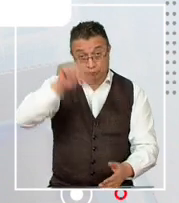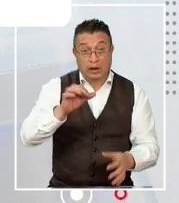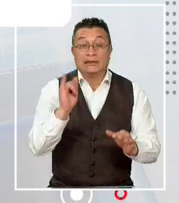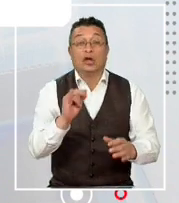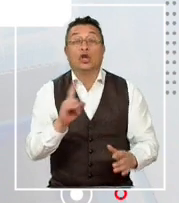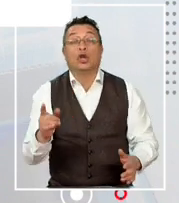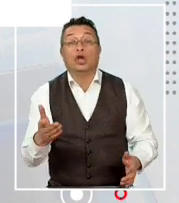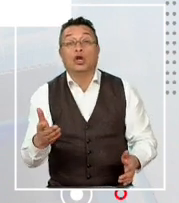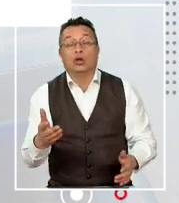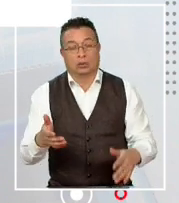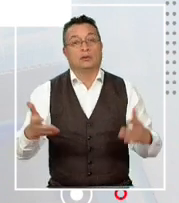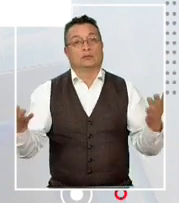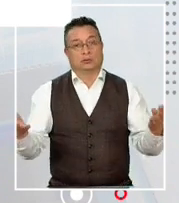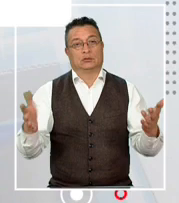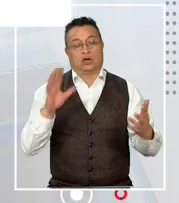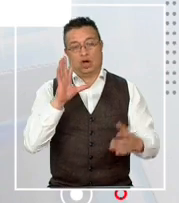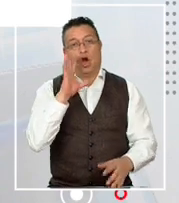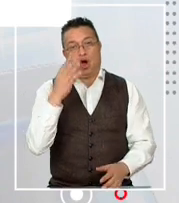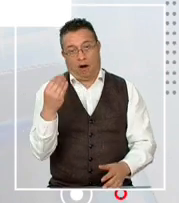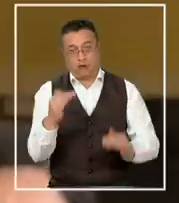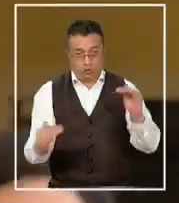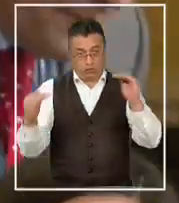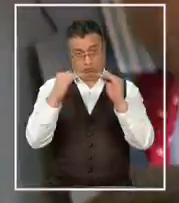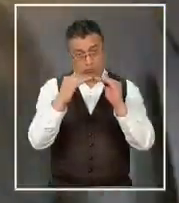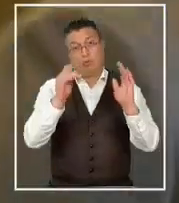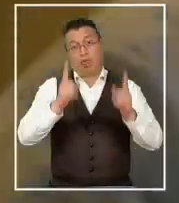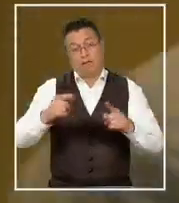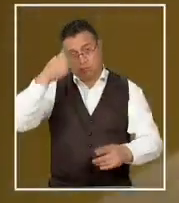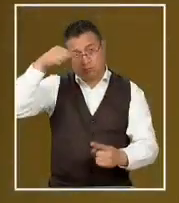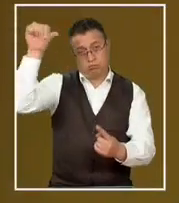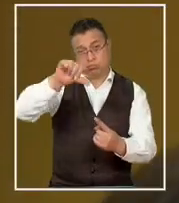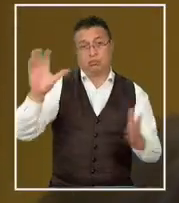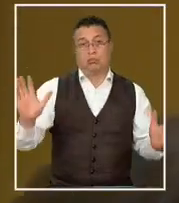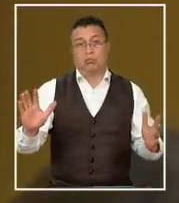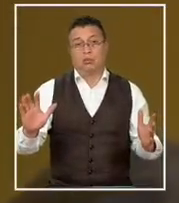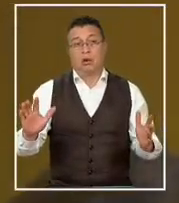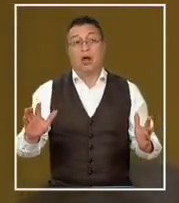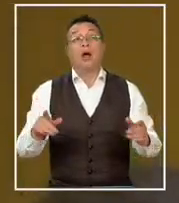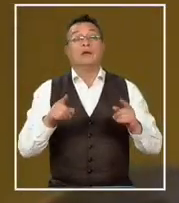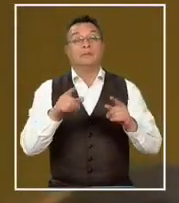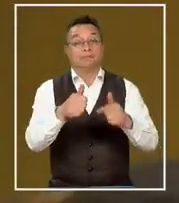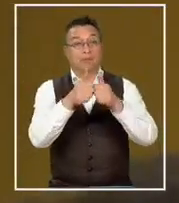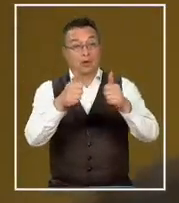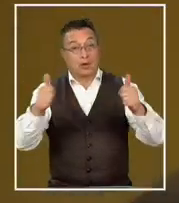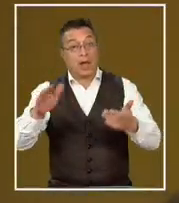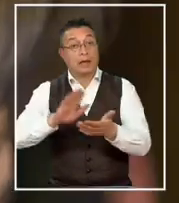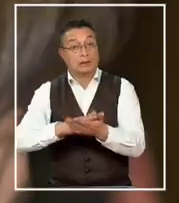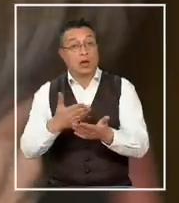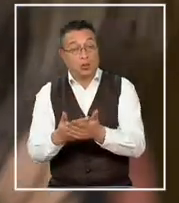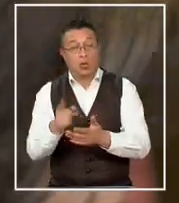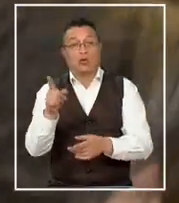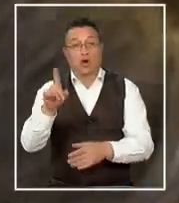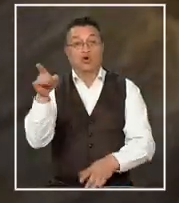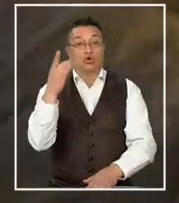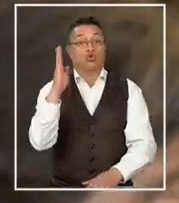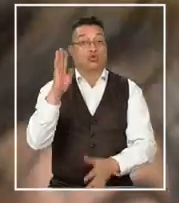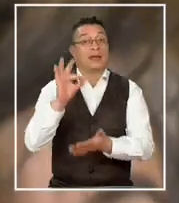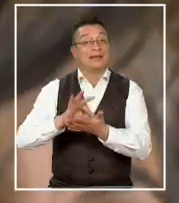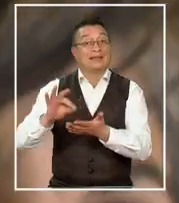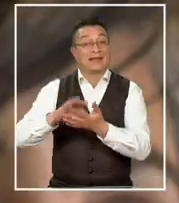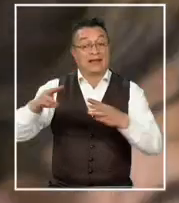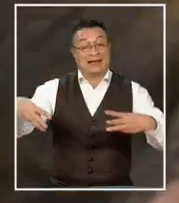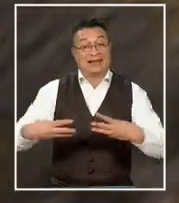¿no? Bueno, si corresponde, por supuesto. Un error que apunta a las autoridades de salud, particularmente al subsecretario de